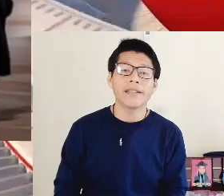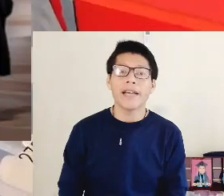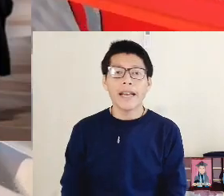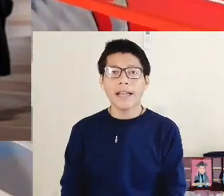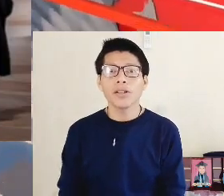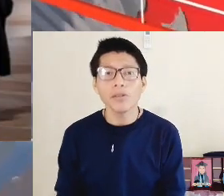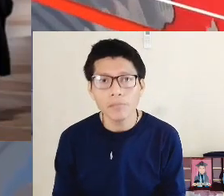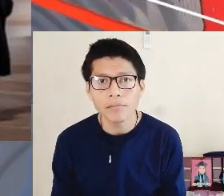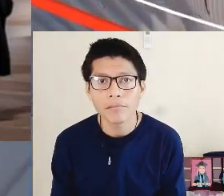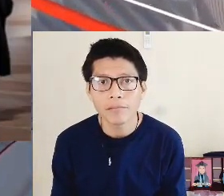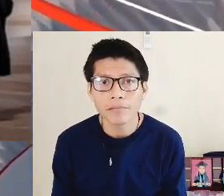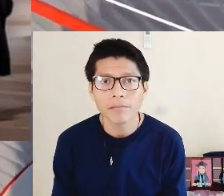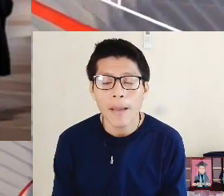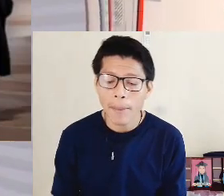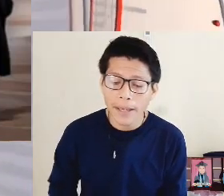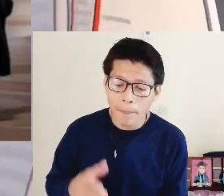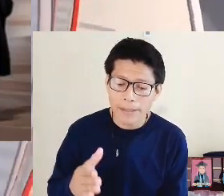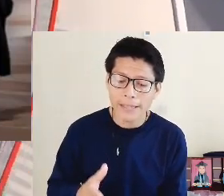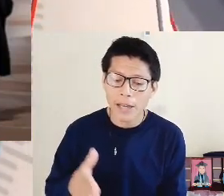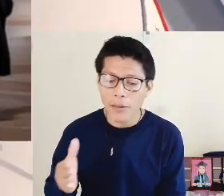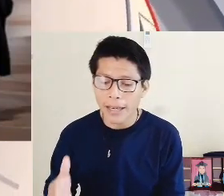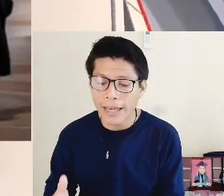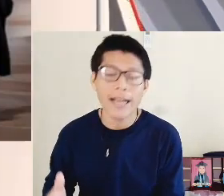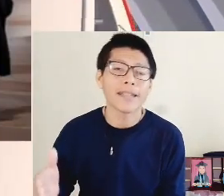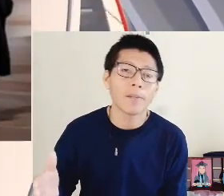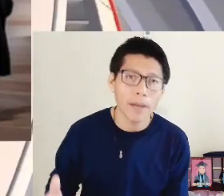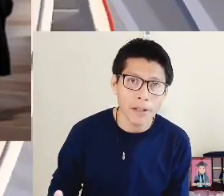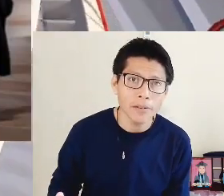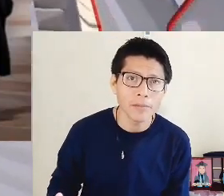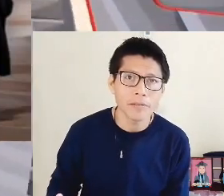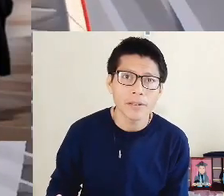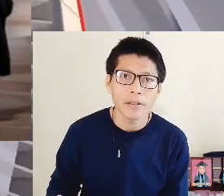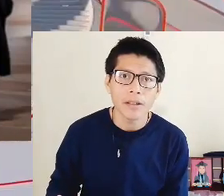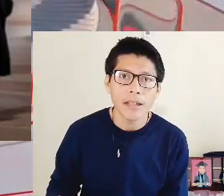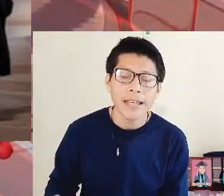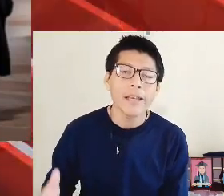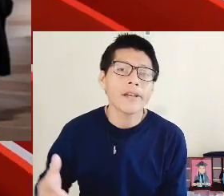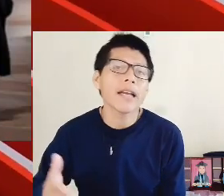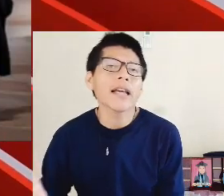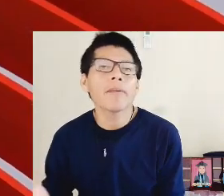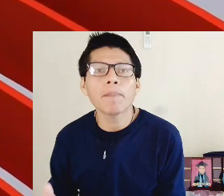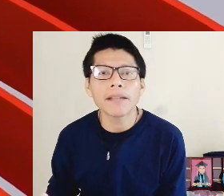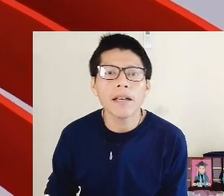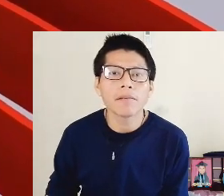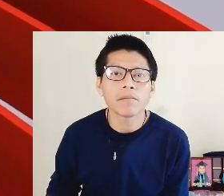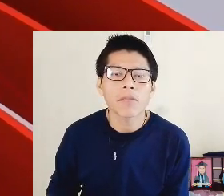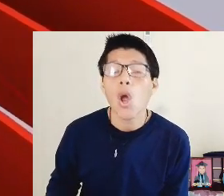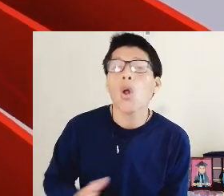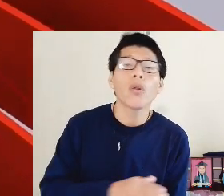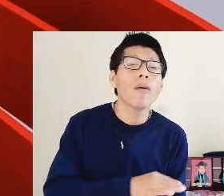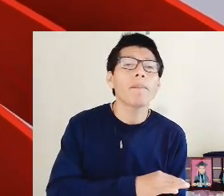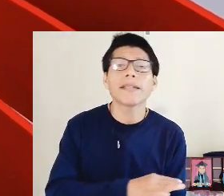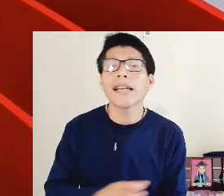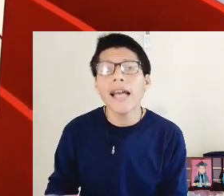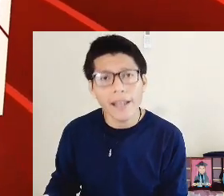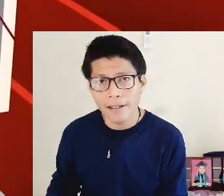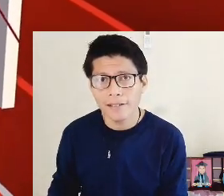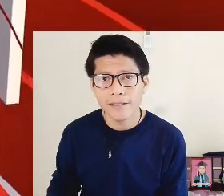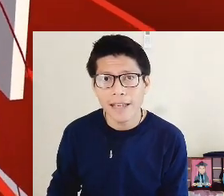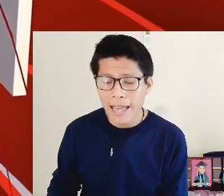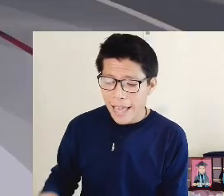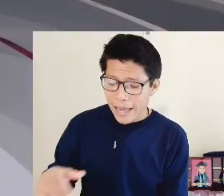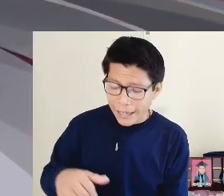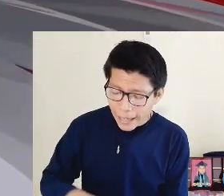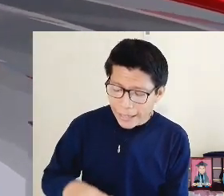corte de justicia de la nación van a presentar una queja ante el pleno Y qué creen que va a pasar no va a pasar